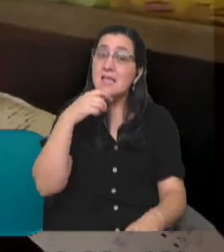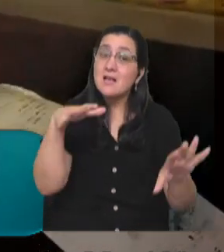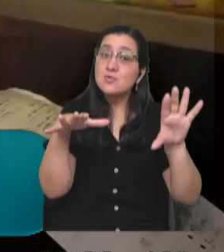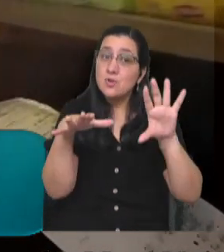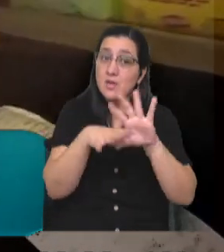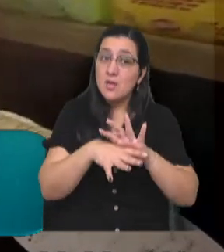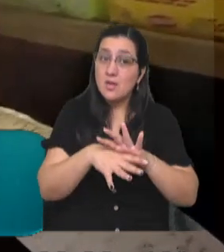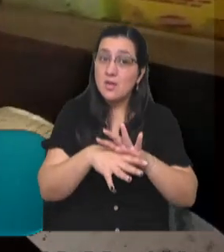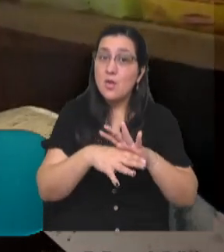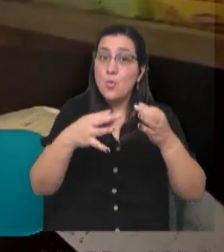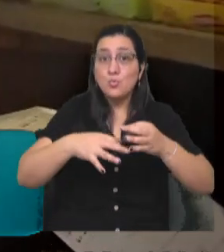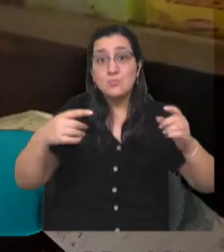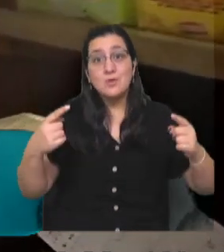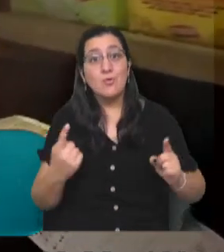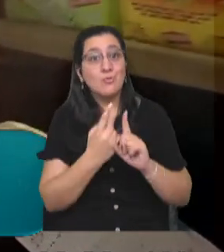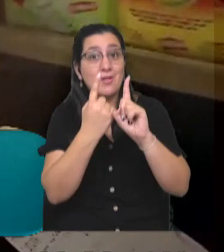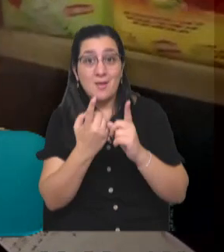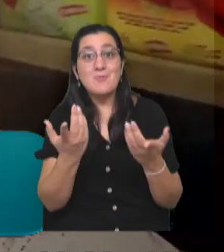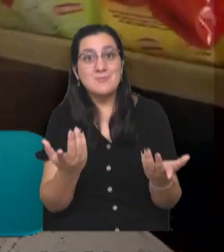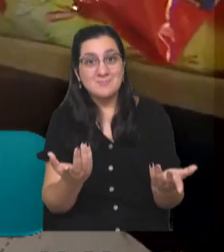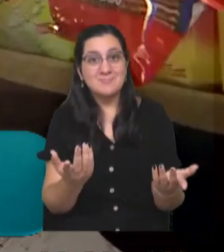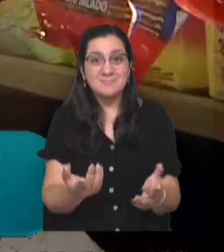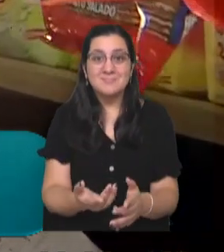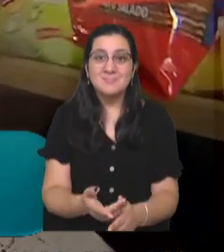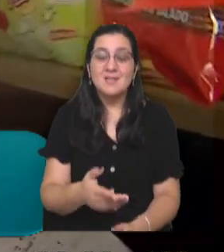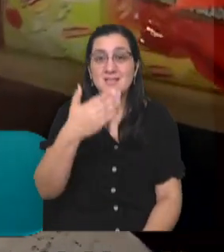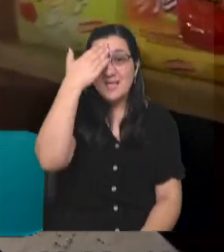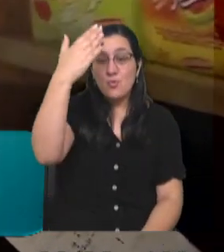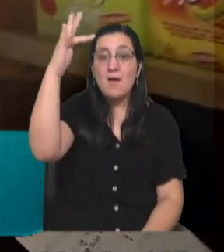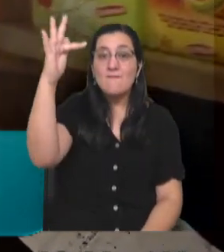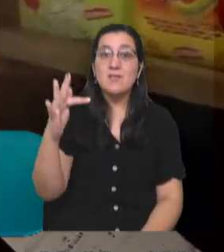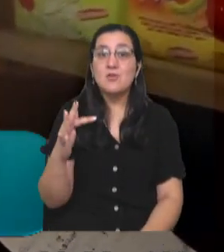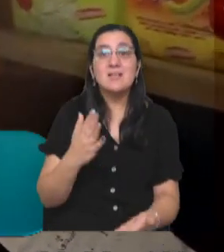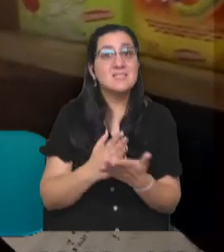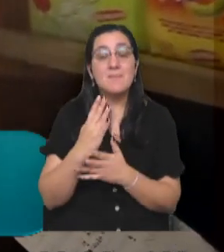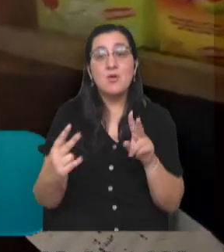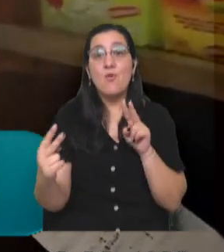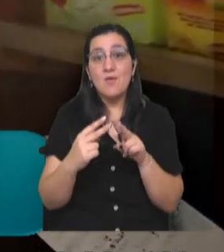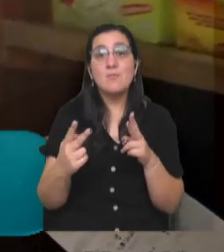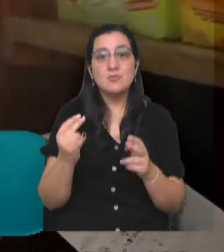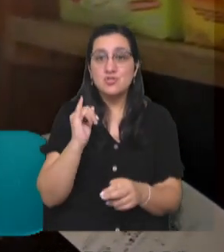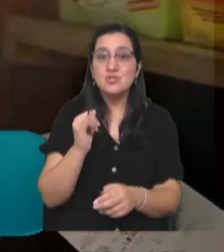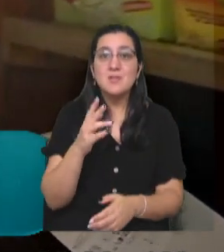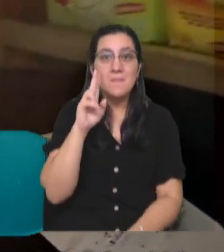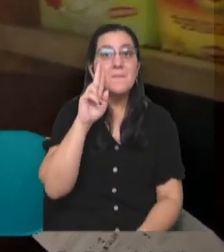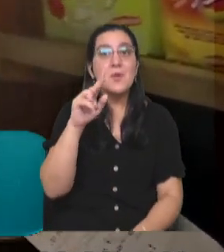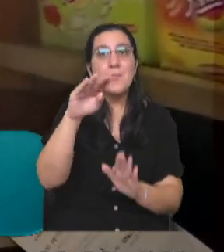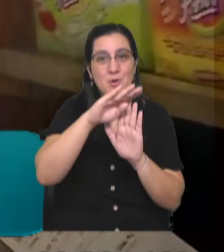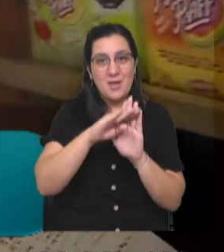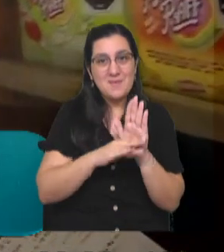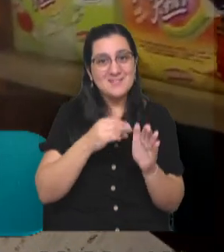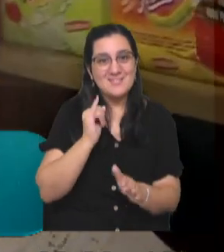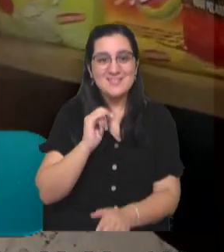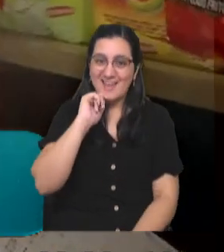juntos nos terminamos encontrando, lo que es la vida, ¿no? Sí. Saludos a Fito, que siempre lo vemos. Ah, mira el programa usted. Sí. Mira,